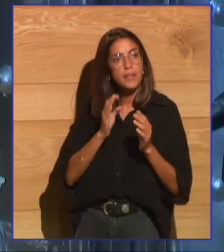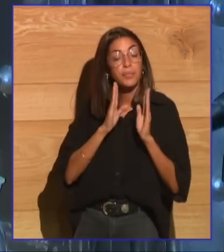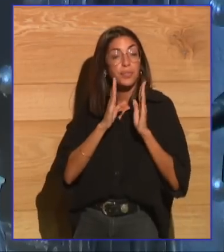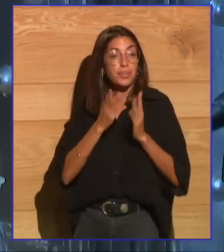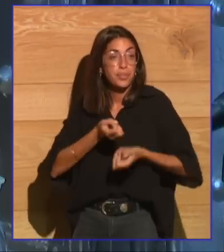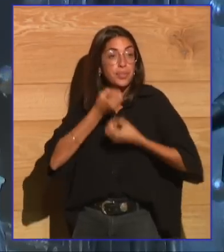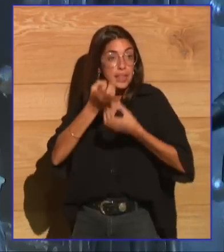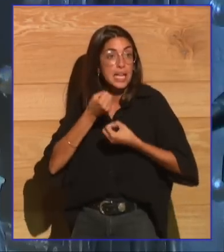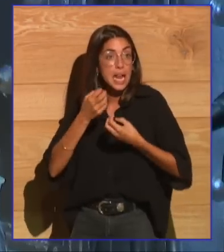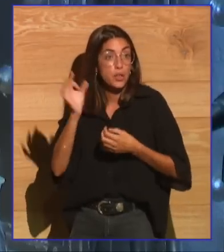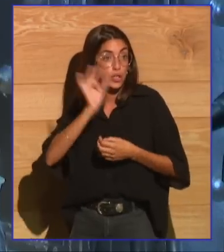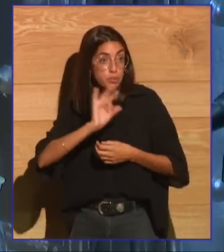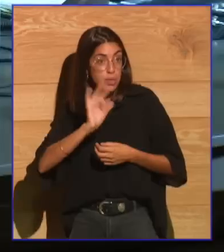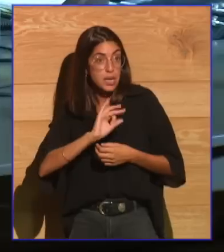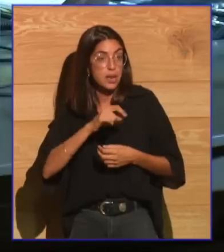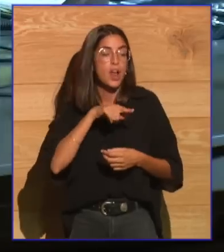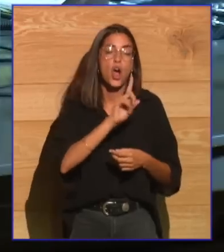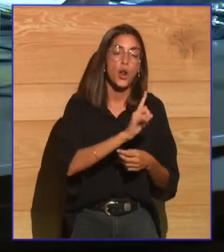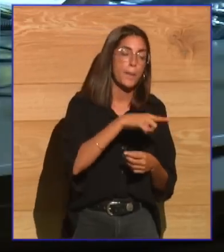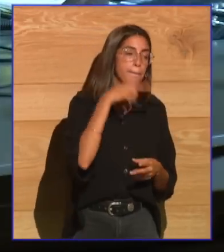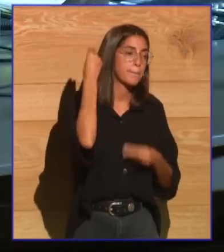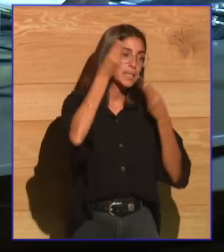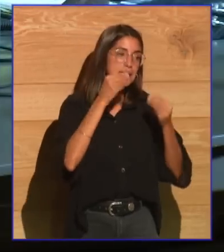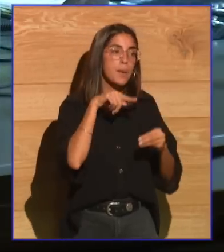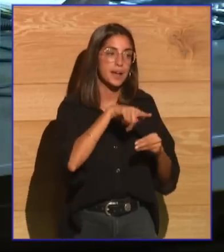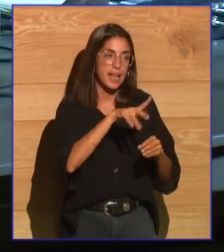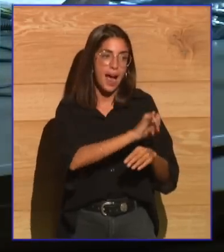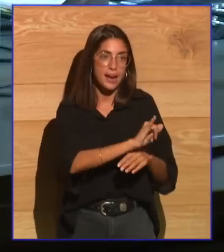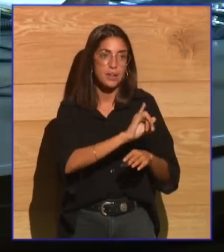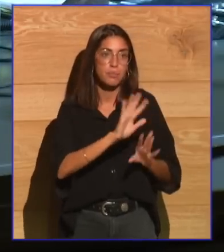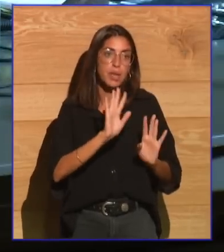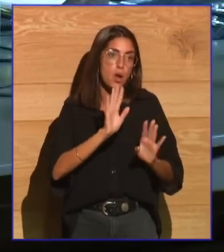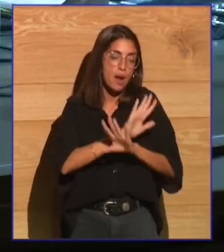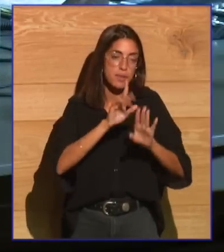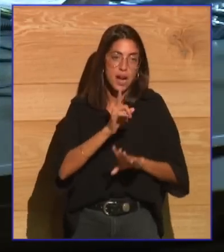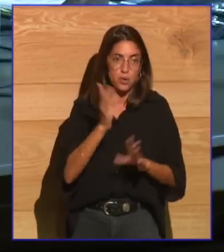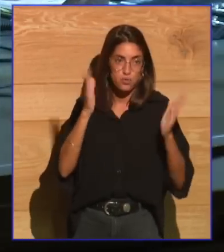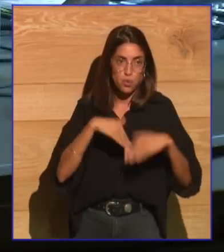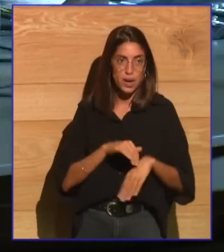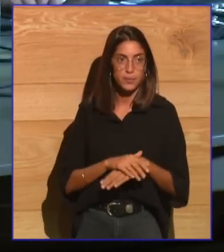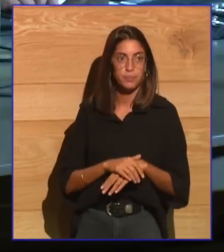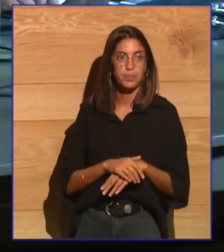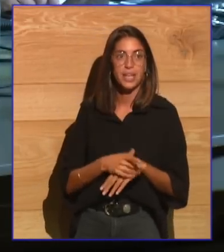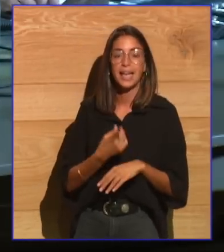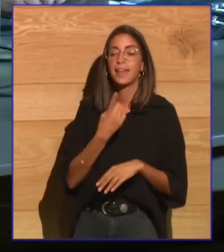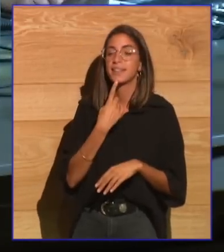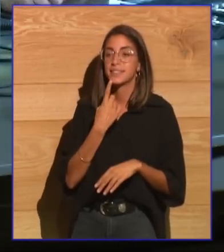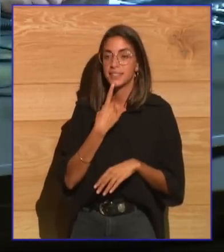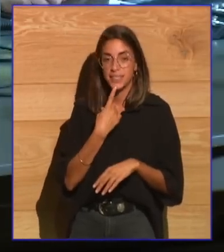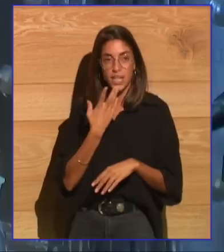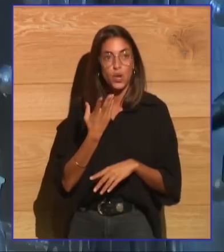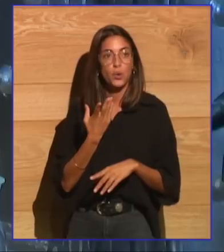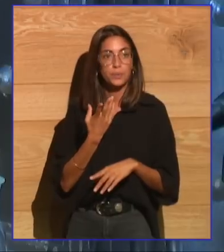pensaba que lo tenía ahí y no lo tenía política de poder en política de la película porno mientras lo que dejó lo que